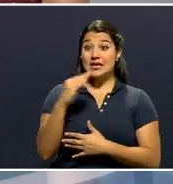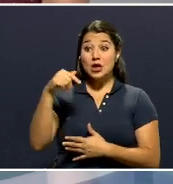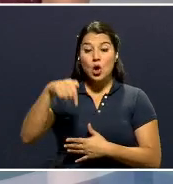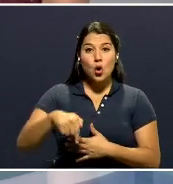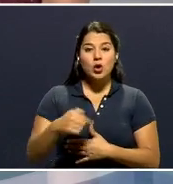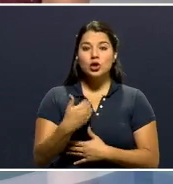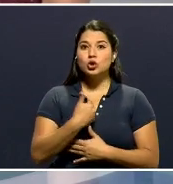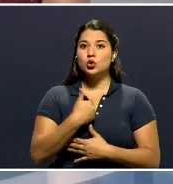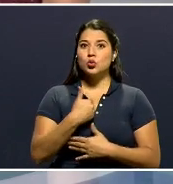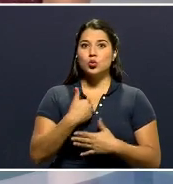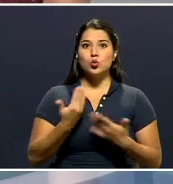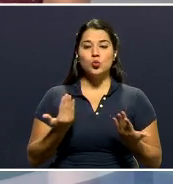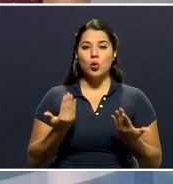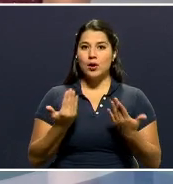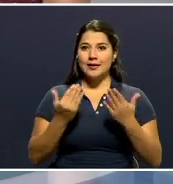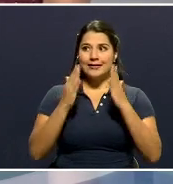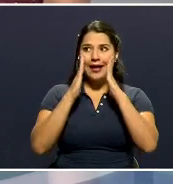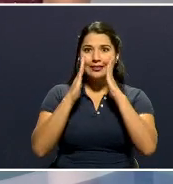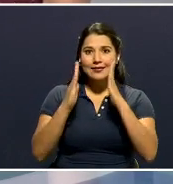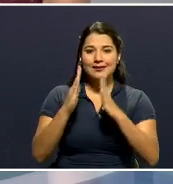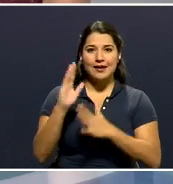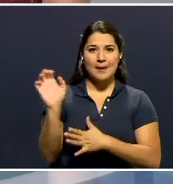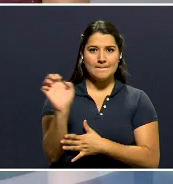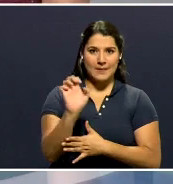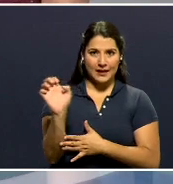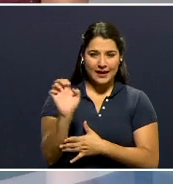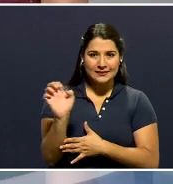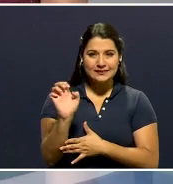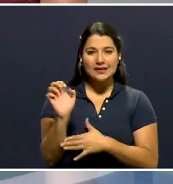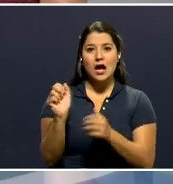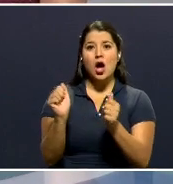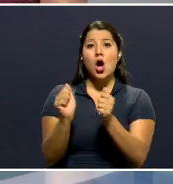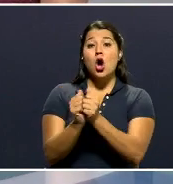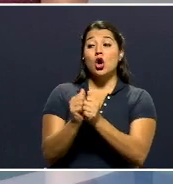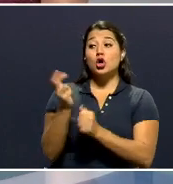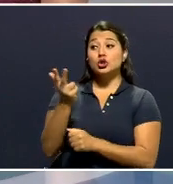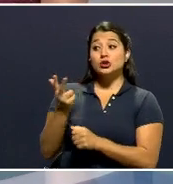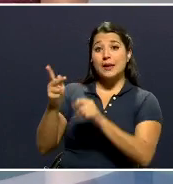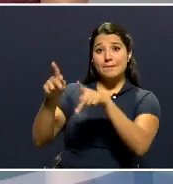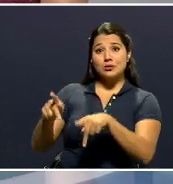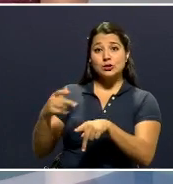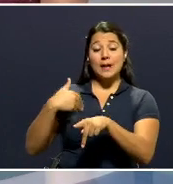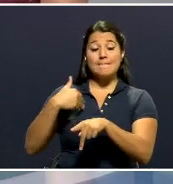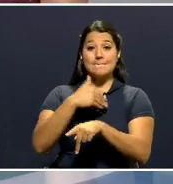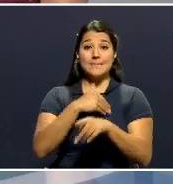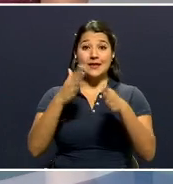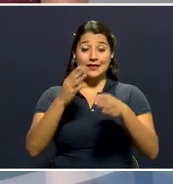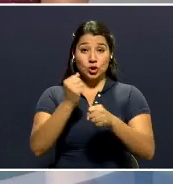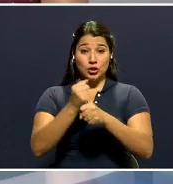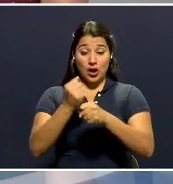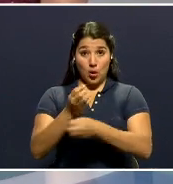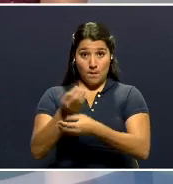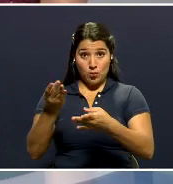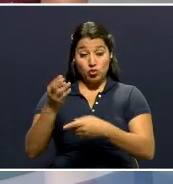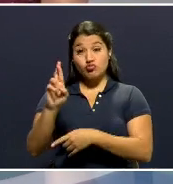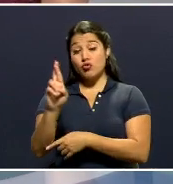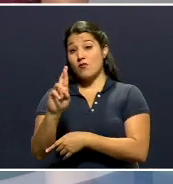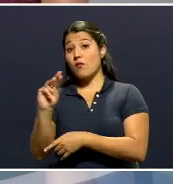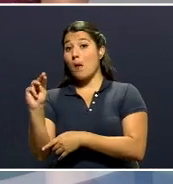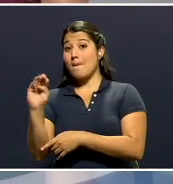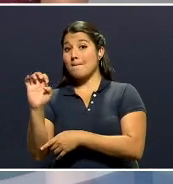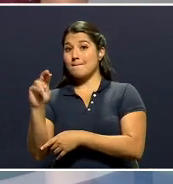emergencia con un tridente político encabezado por el ministro de Obras Públicas, Rodolfo Méndez Mata, a